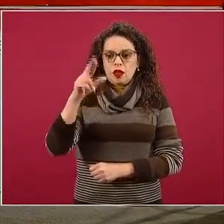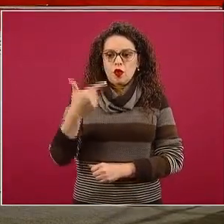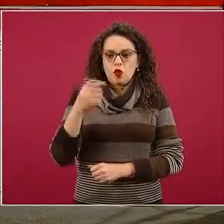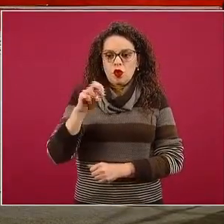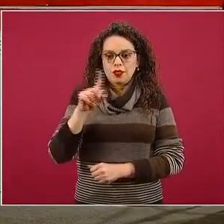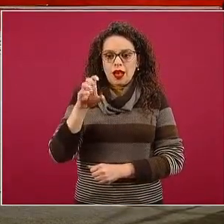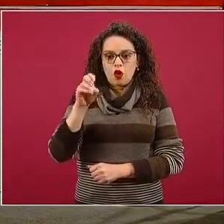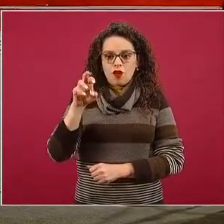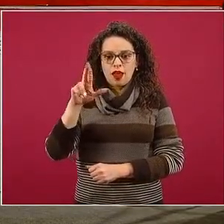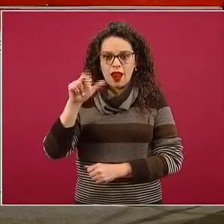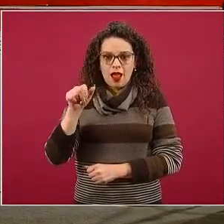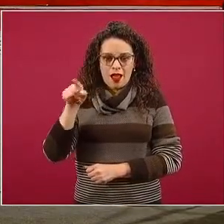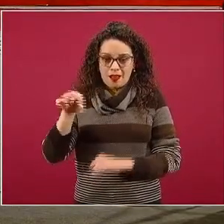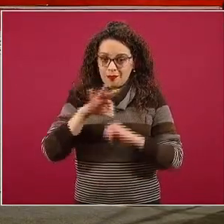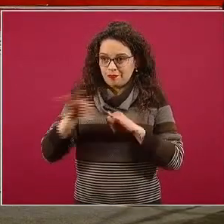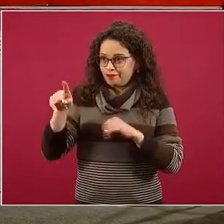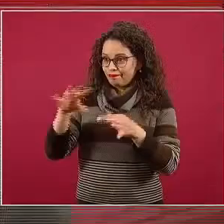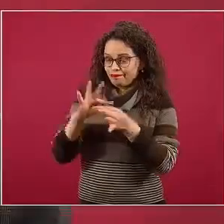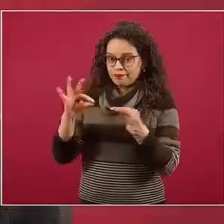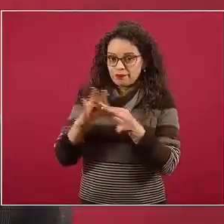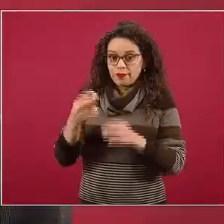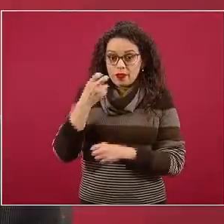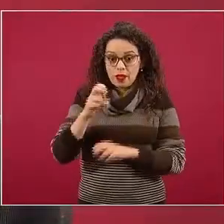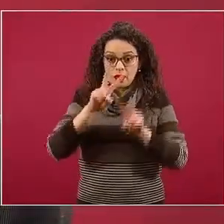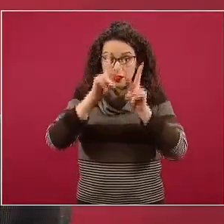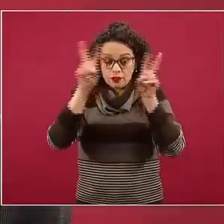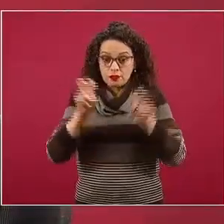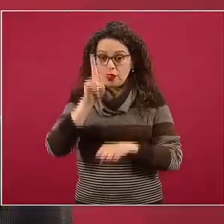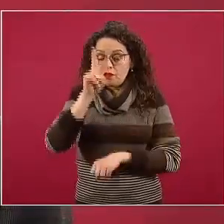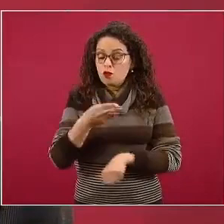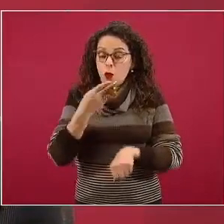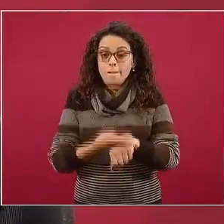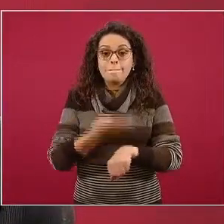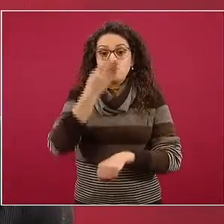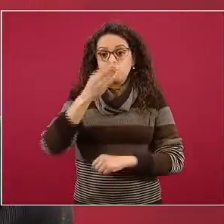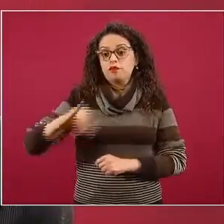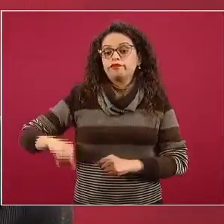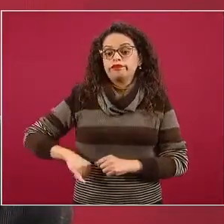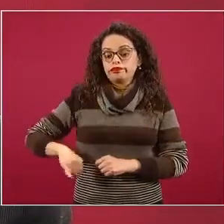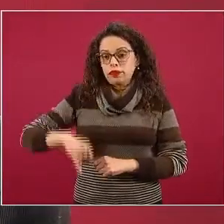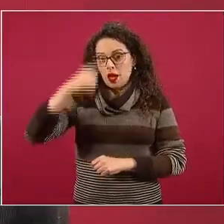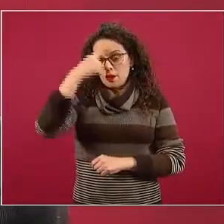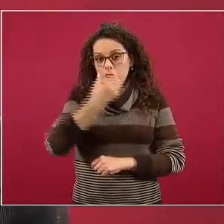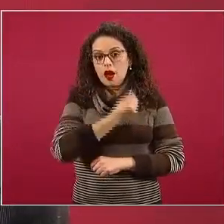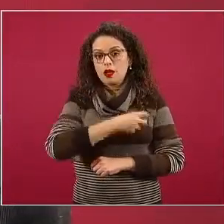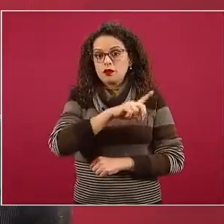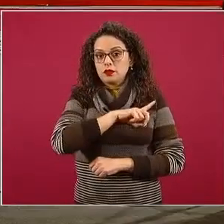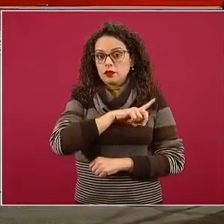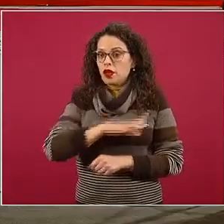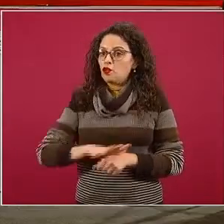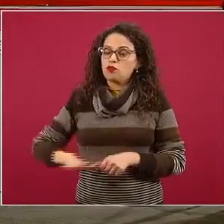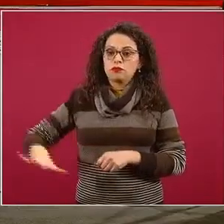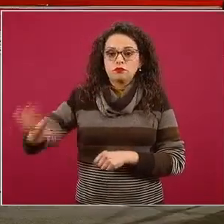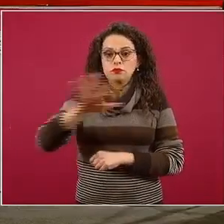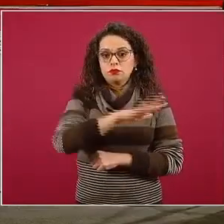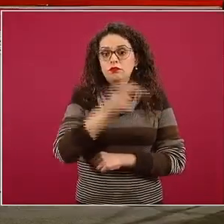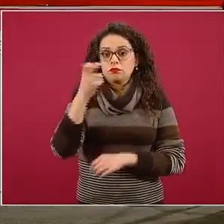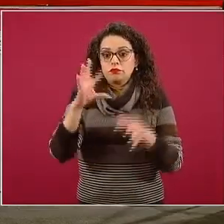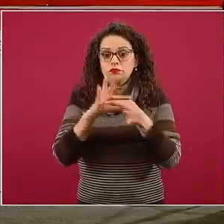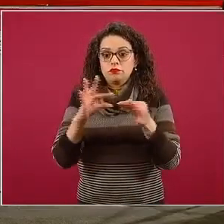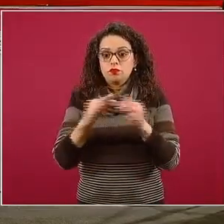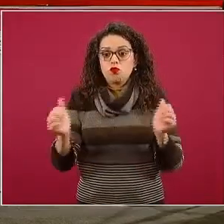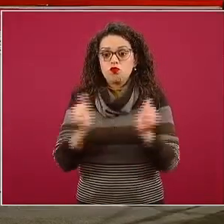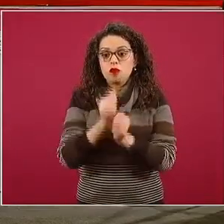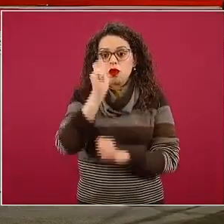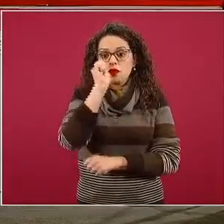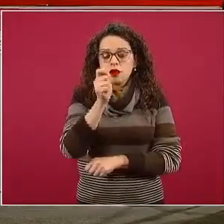Olvera. Este es un tema de enorme interés en salud pública, ya lo dejó muy claro el doctor Sincer con estas estadísticas